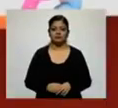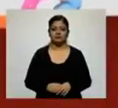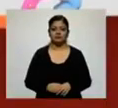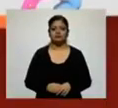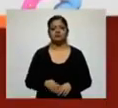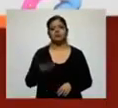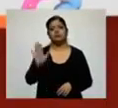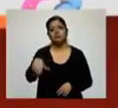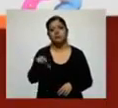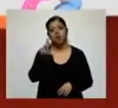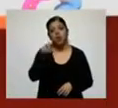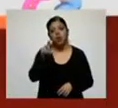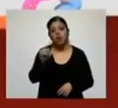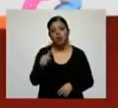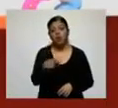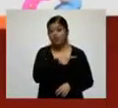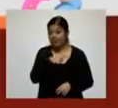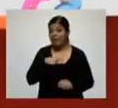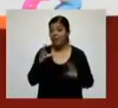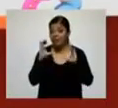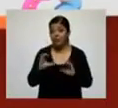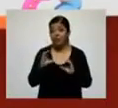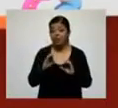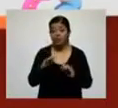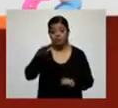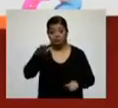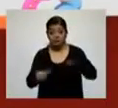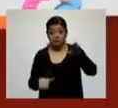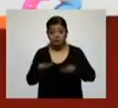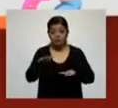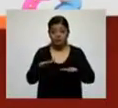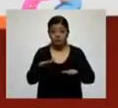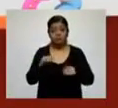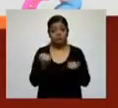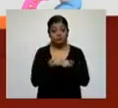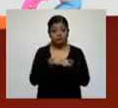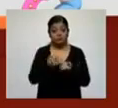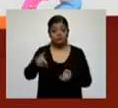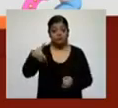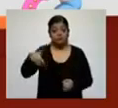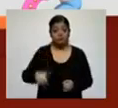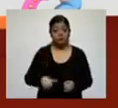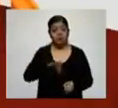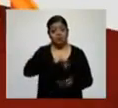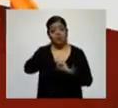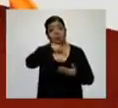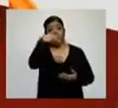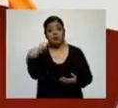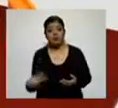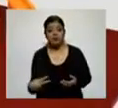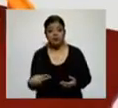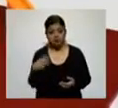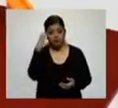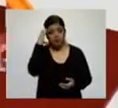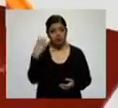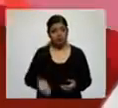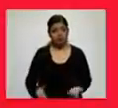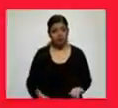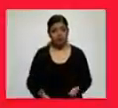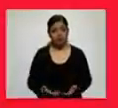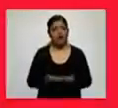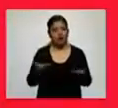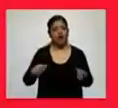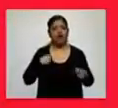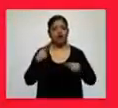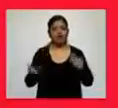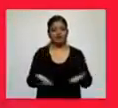Pero Lola, cuidado. En los balancines y en los columpios de muelles, un mal golpe podría hacernos mucho daño. Ahora, a